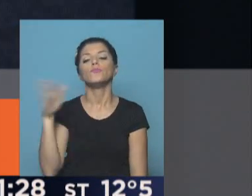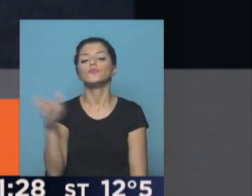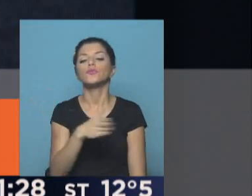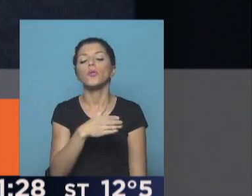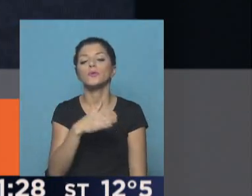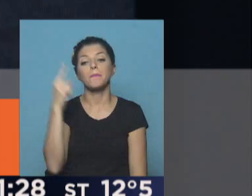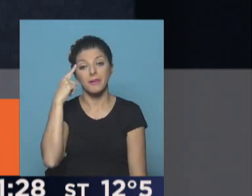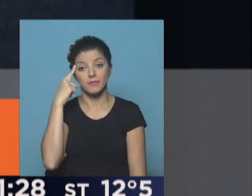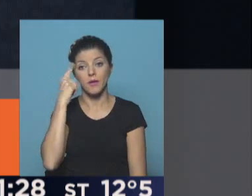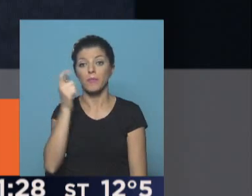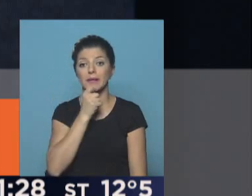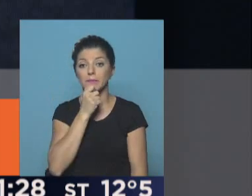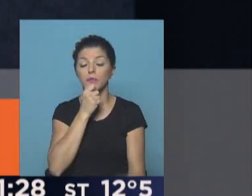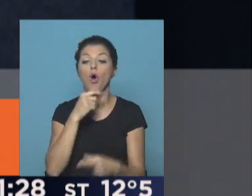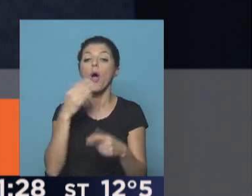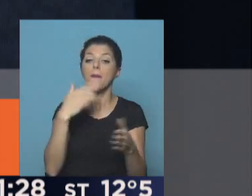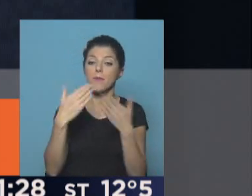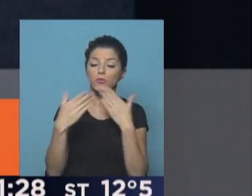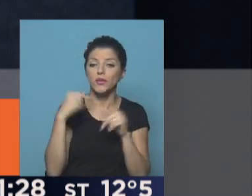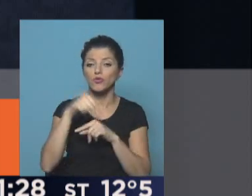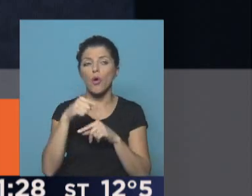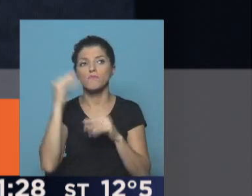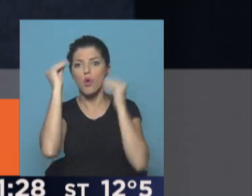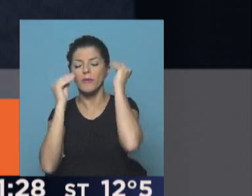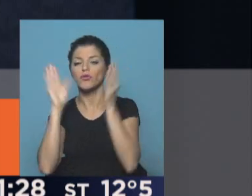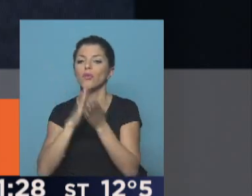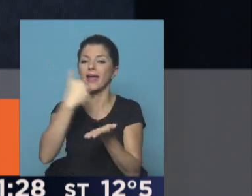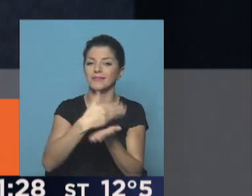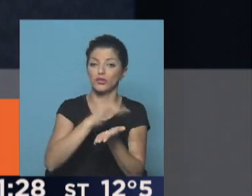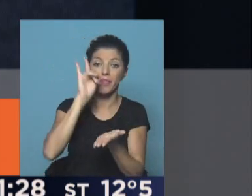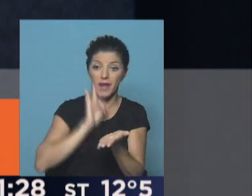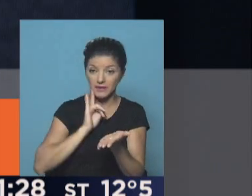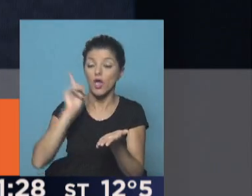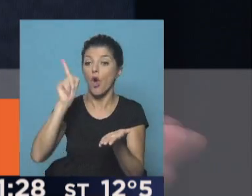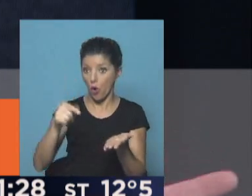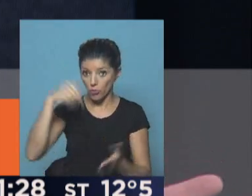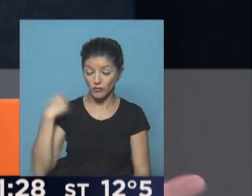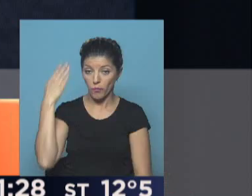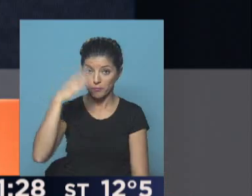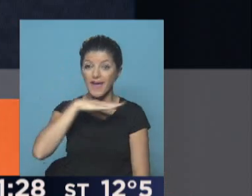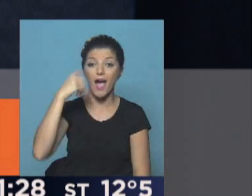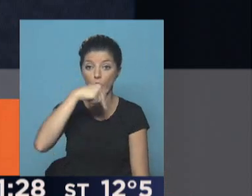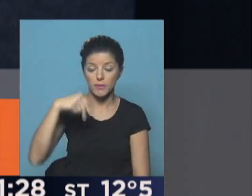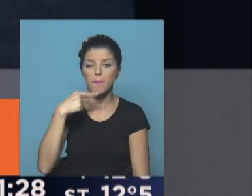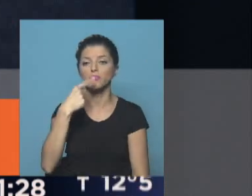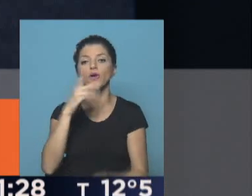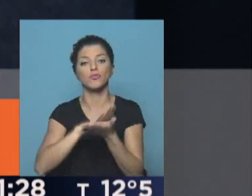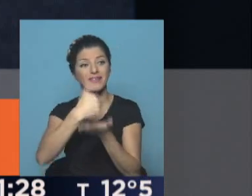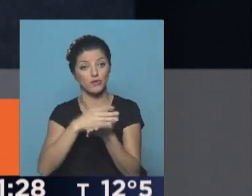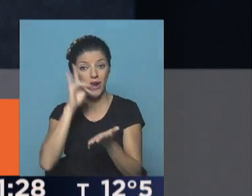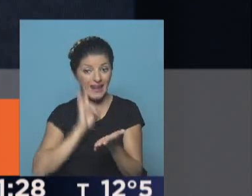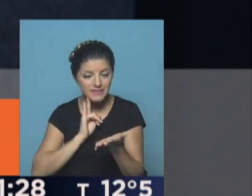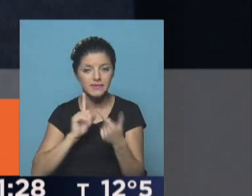lechero que es importante casualmente una nación esa pregunta en junín la crisis que hay sobre la pequeña y mediana empresa